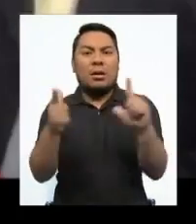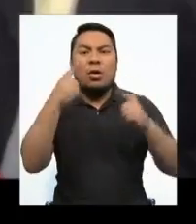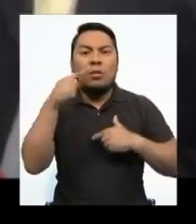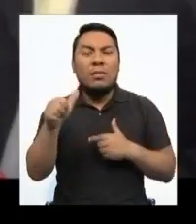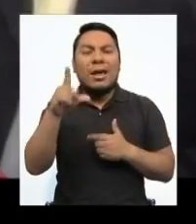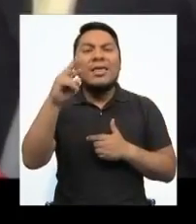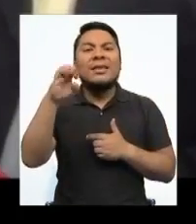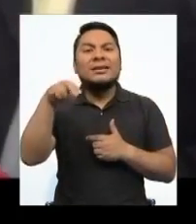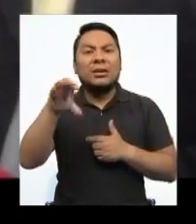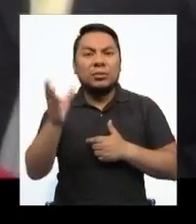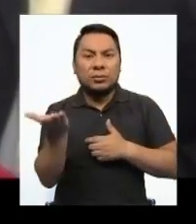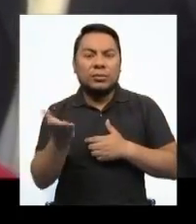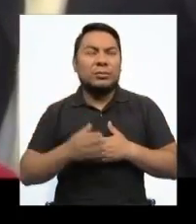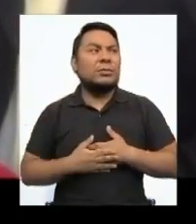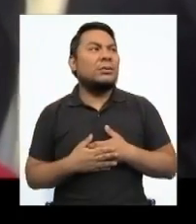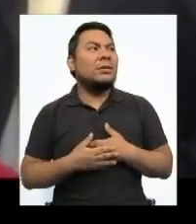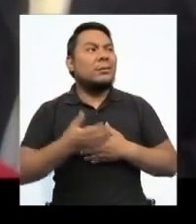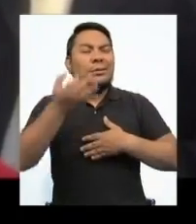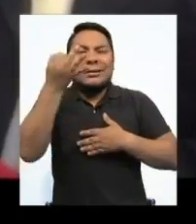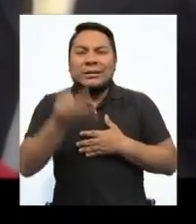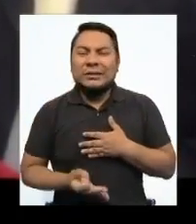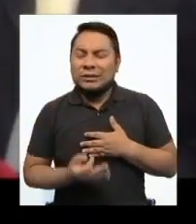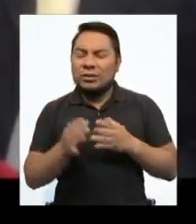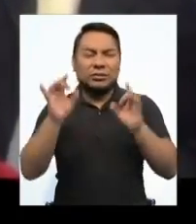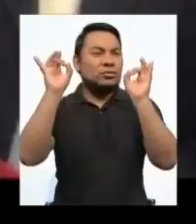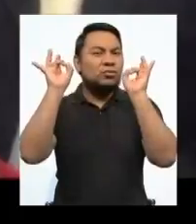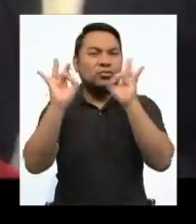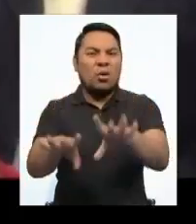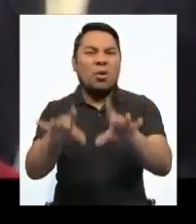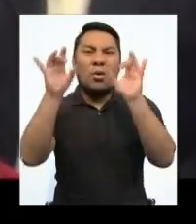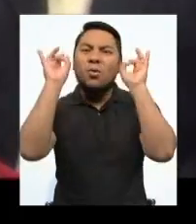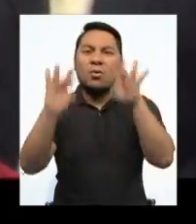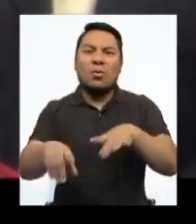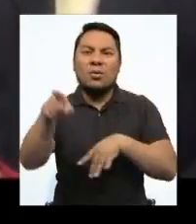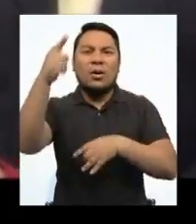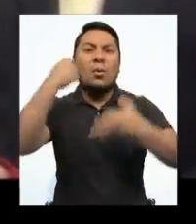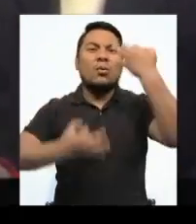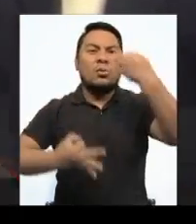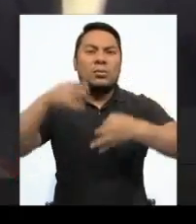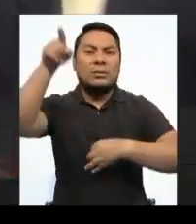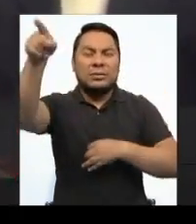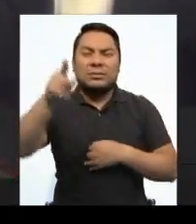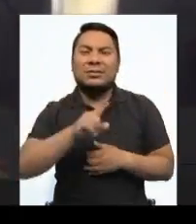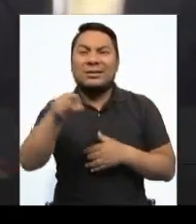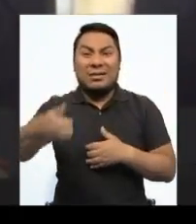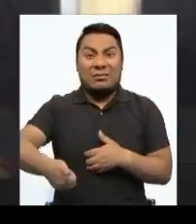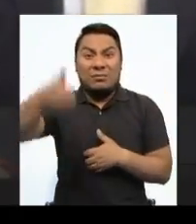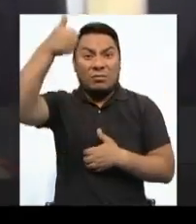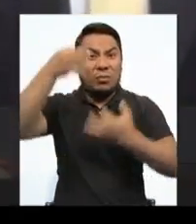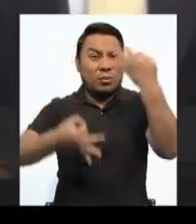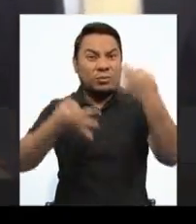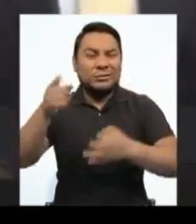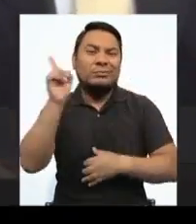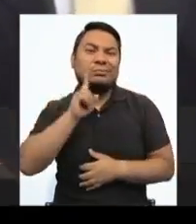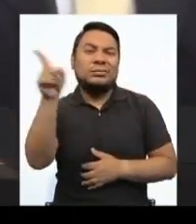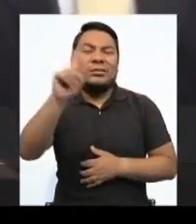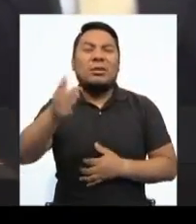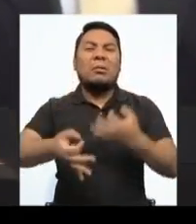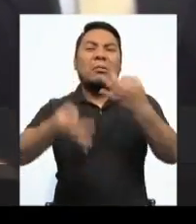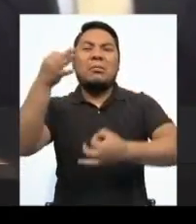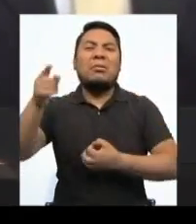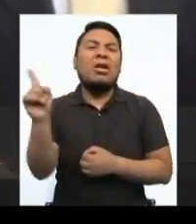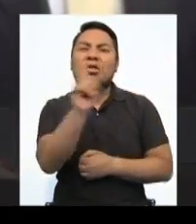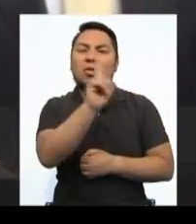Pozo. Realmente esto es asqueroso, es abominable la decisión del Poder Judicial. Esta no es una Corte Superior de Justicia, es una Corte Superior